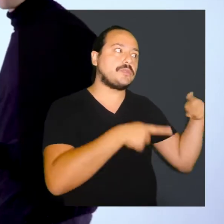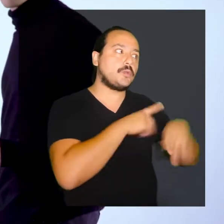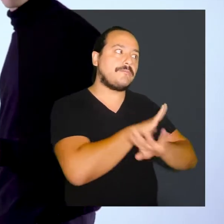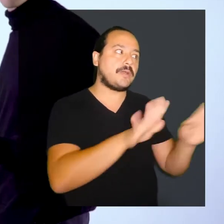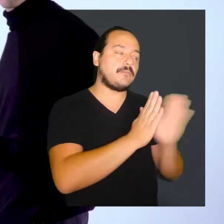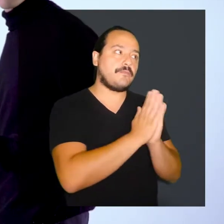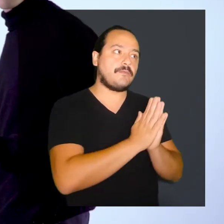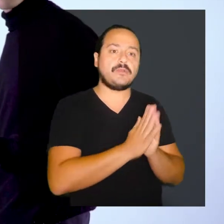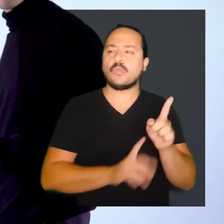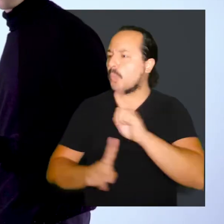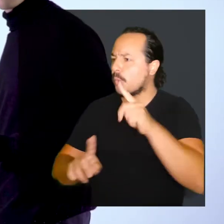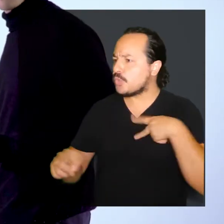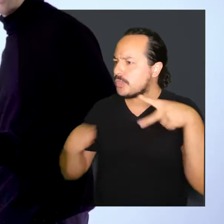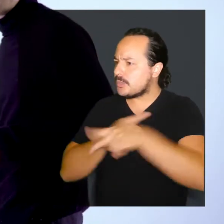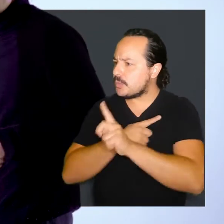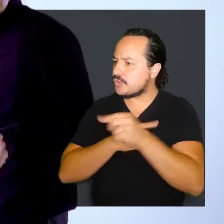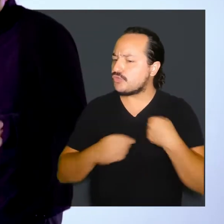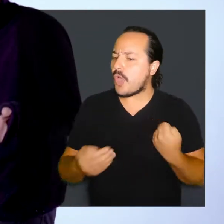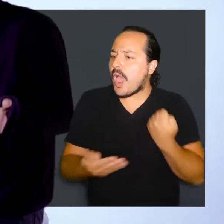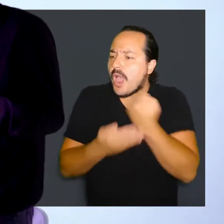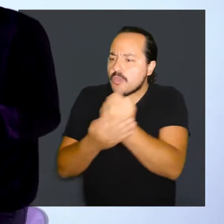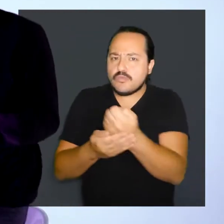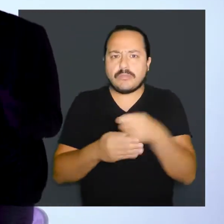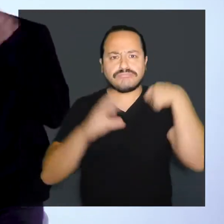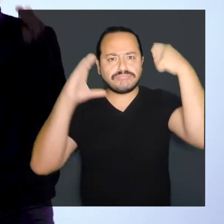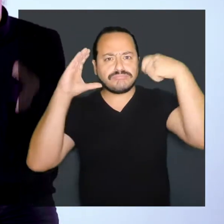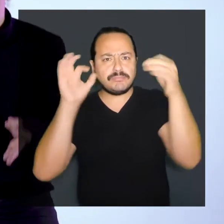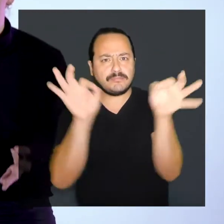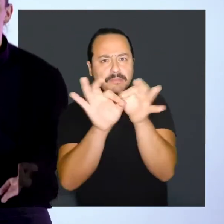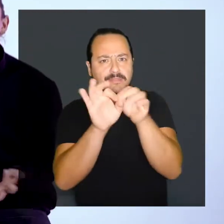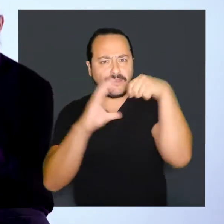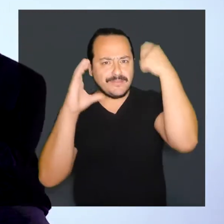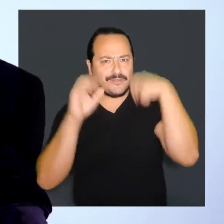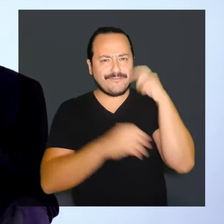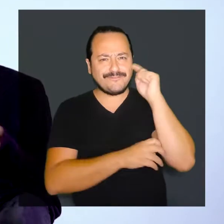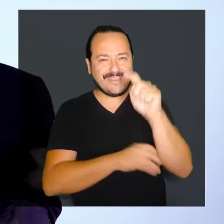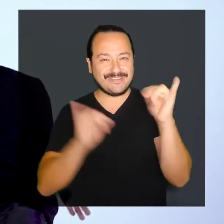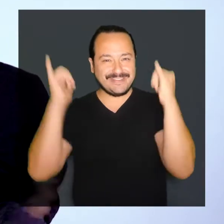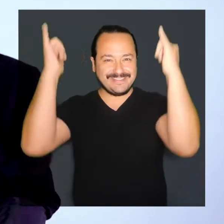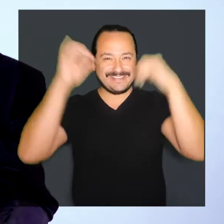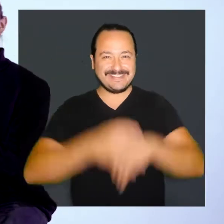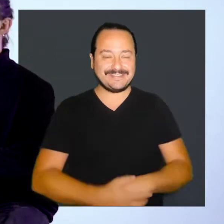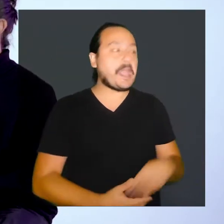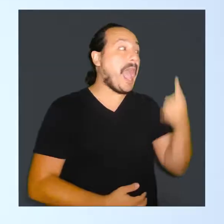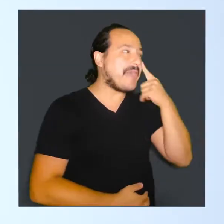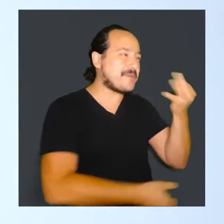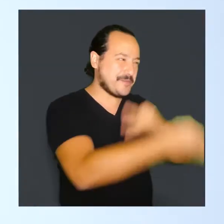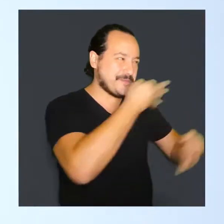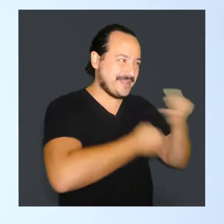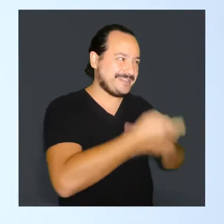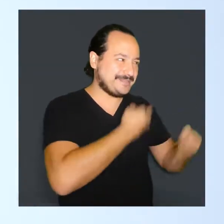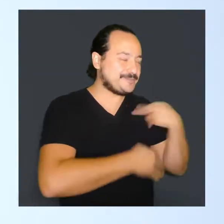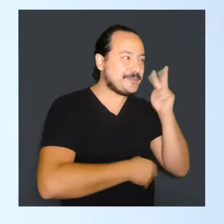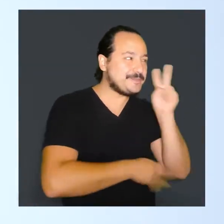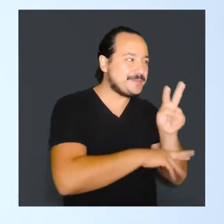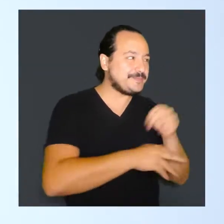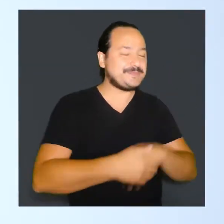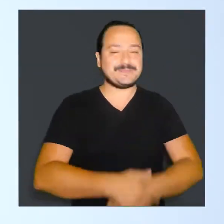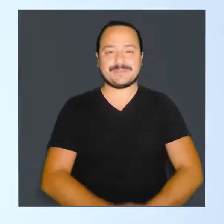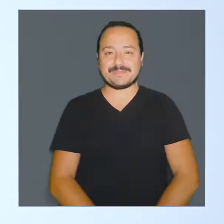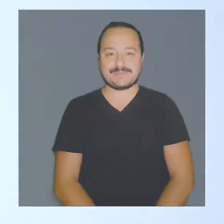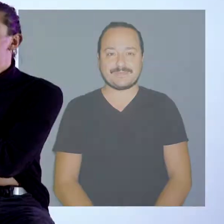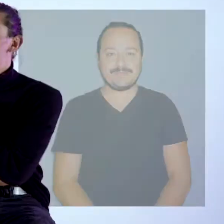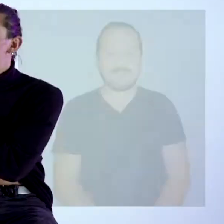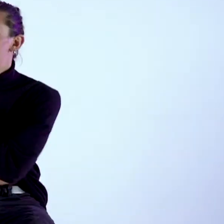no me interrumpas otra vez, por favor. Para nada. Vengo a aportar a este entretenido capítulo. Ah, muy bien. A ver,